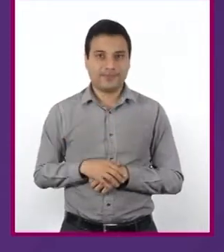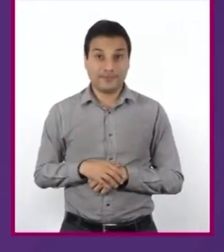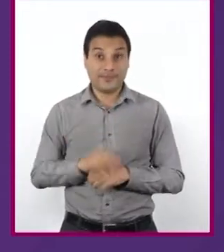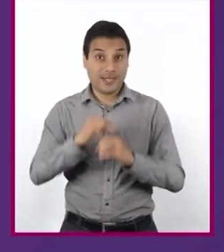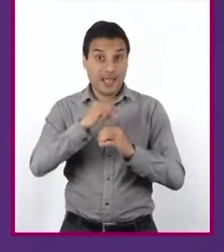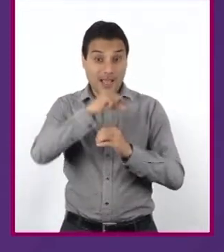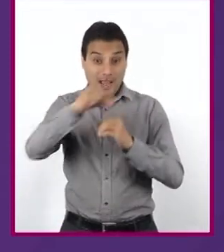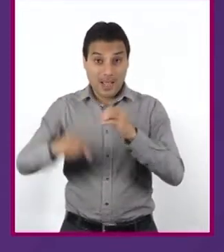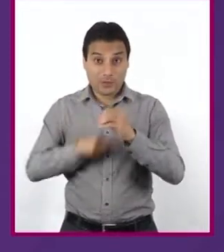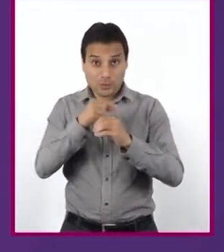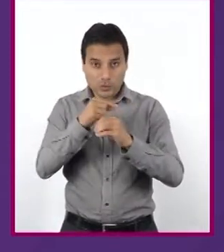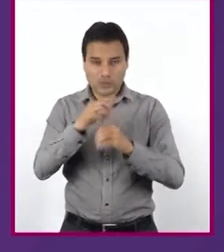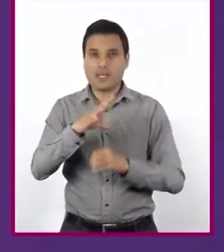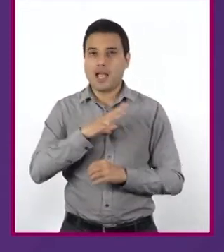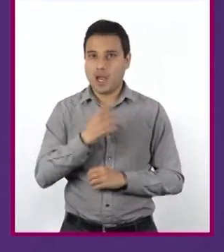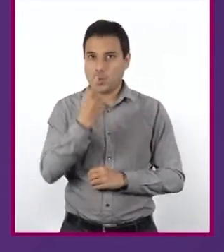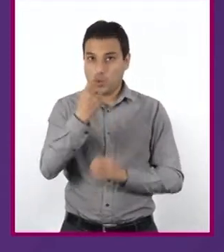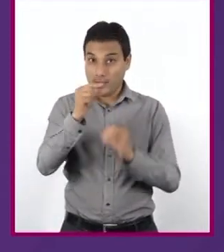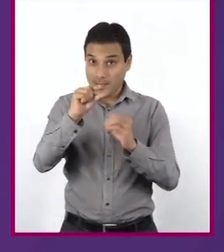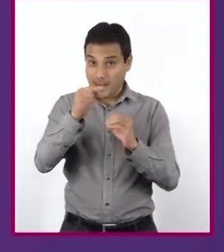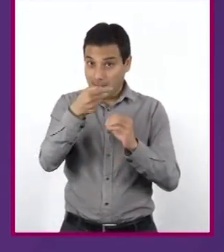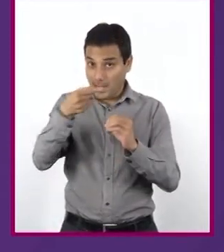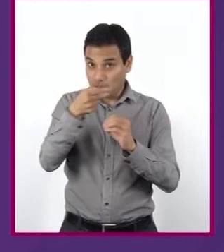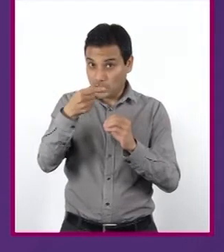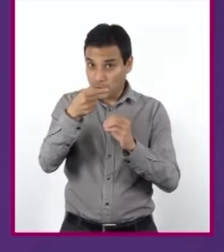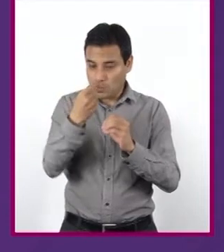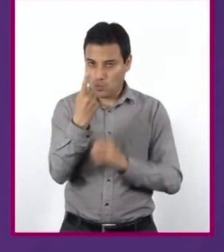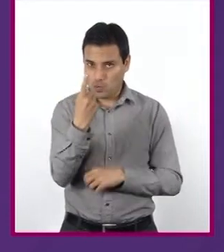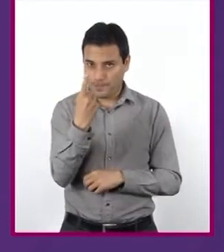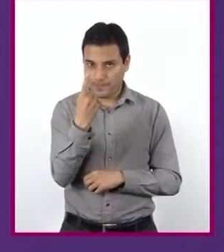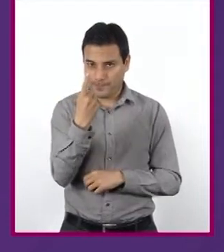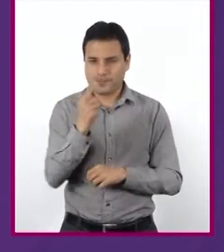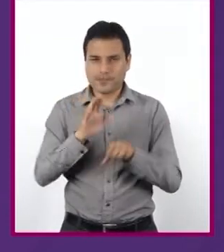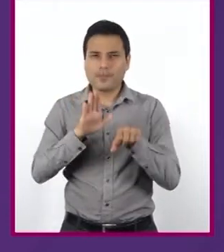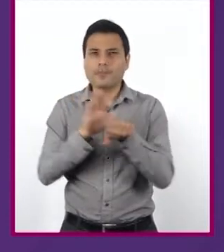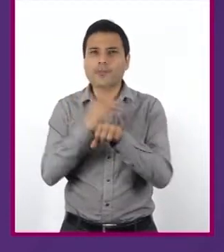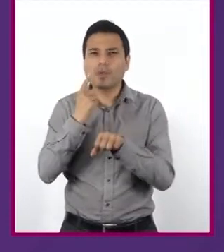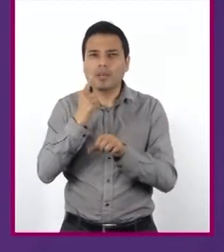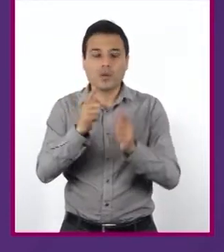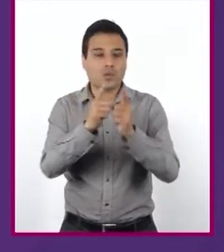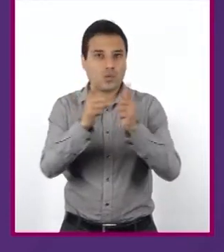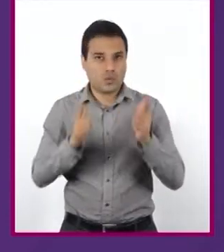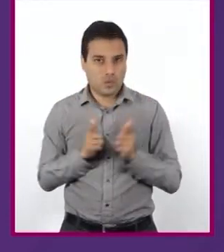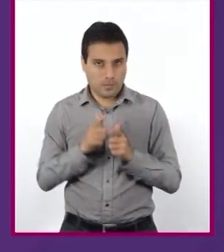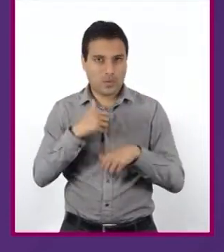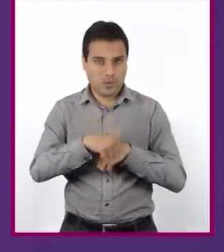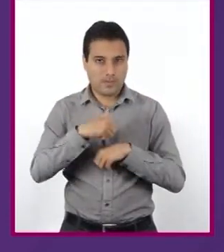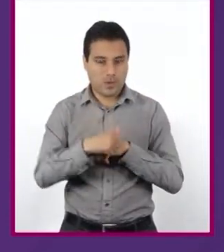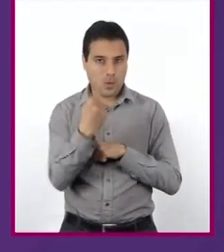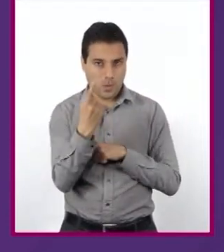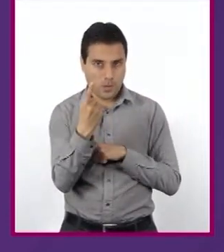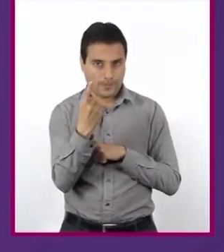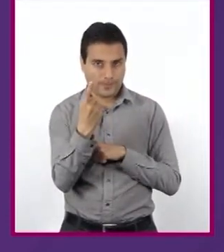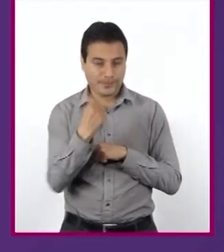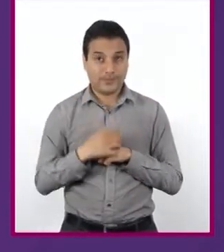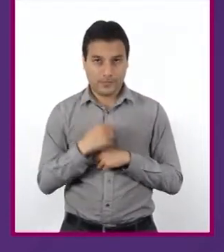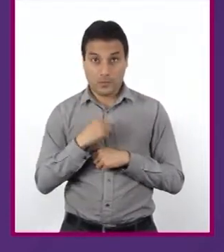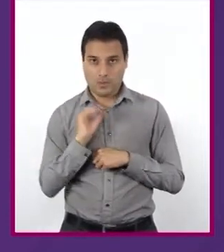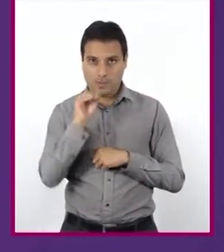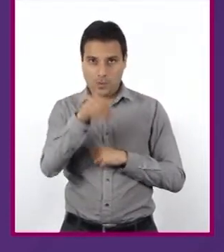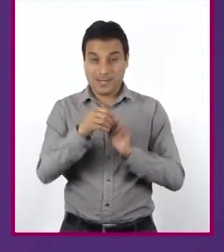tienen un electrón de valencia, porque pertenecen al grupo 1. Colocamos su